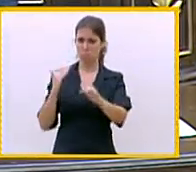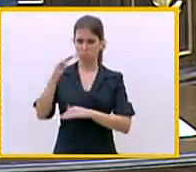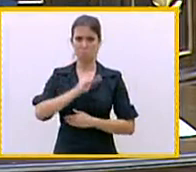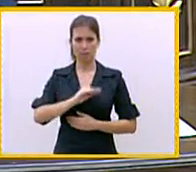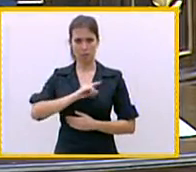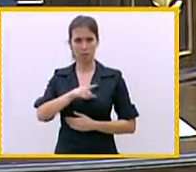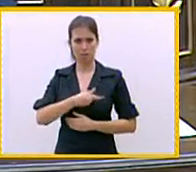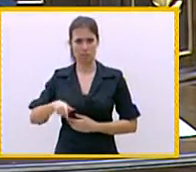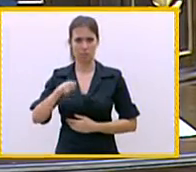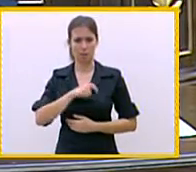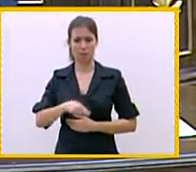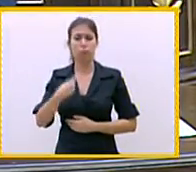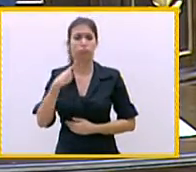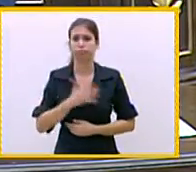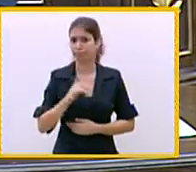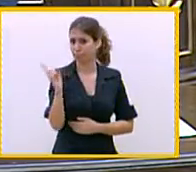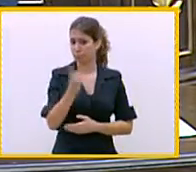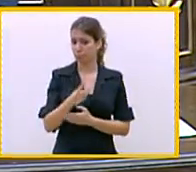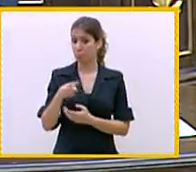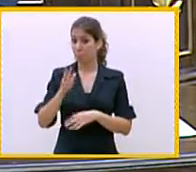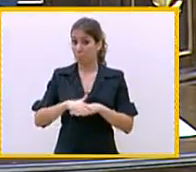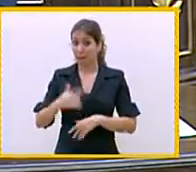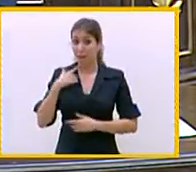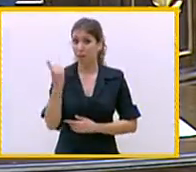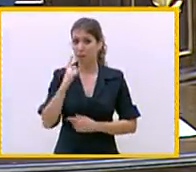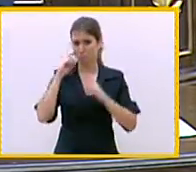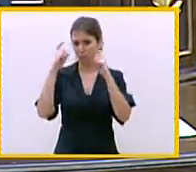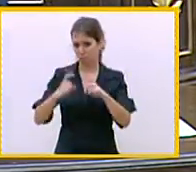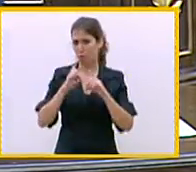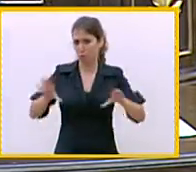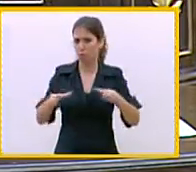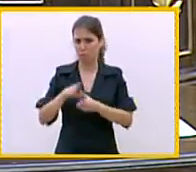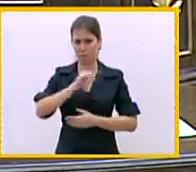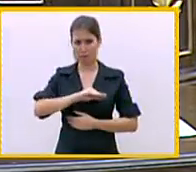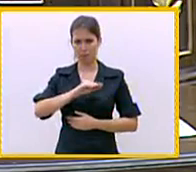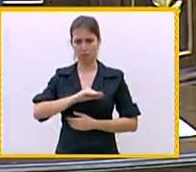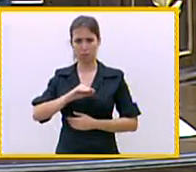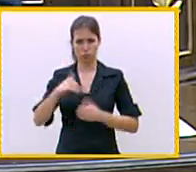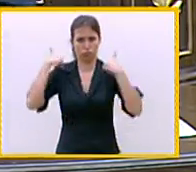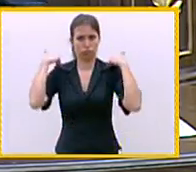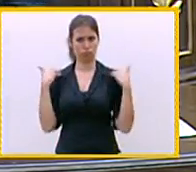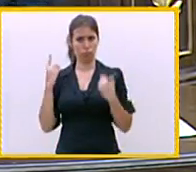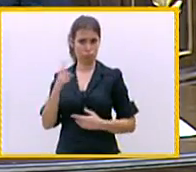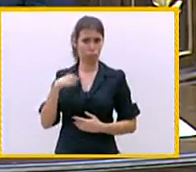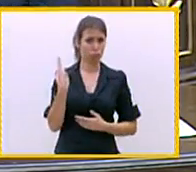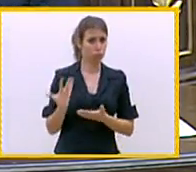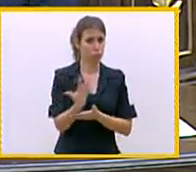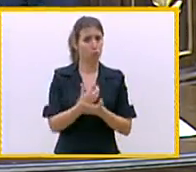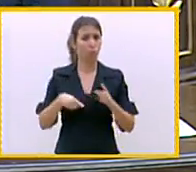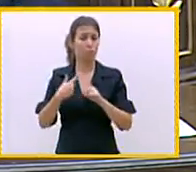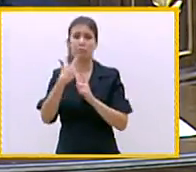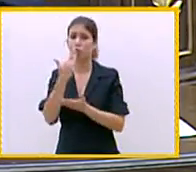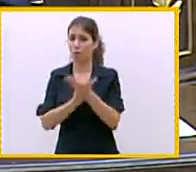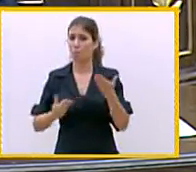ello va a exigir un gran esfuerzo colectivo, un gran sentido de la responsabilidad y una gran colaboración